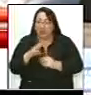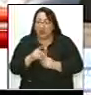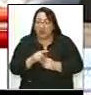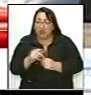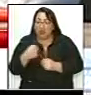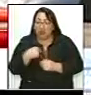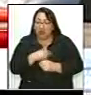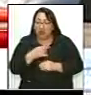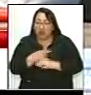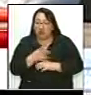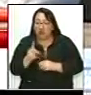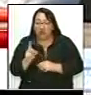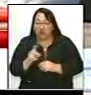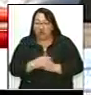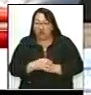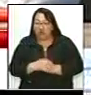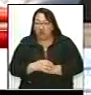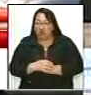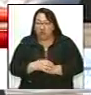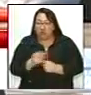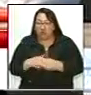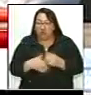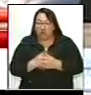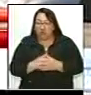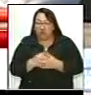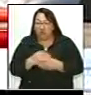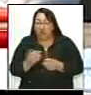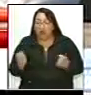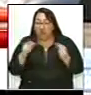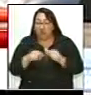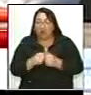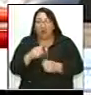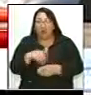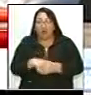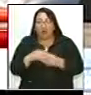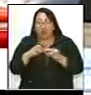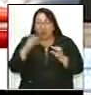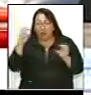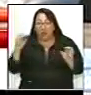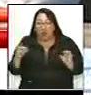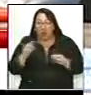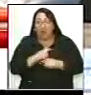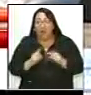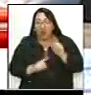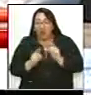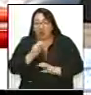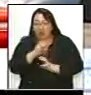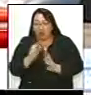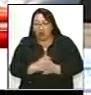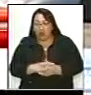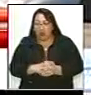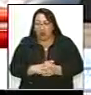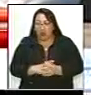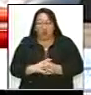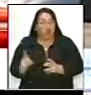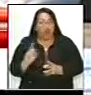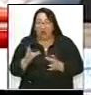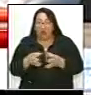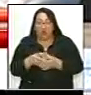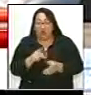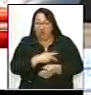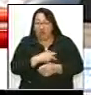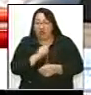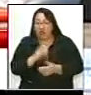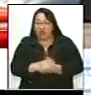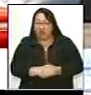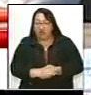nos opusimos porque dijimos no, porque de todas maneras ha llegado con el voto popular. Pero en uno de los proyectos, que no eran de Fuerza Popular,